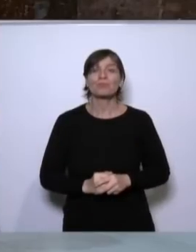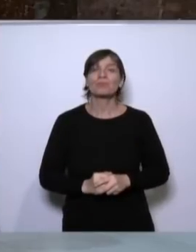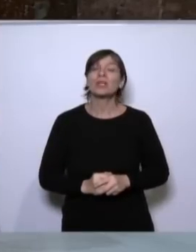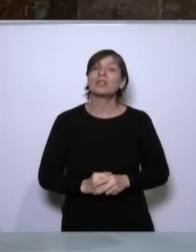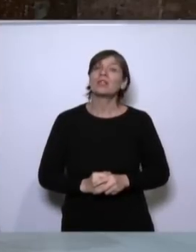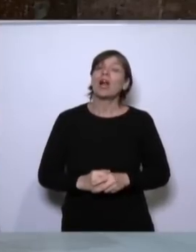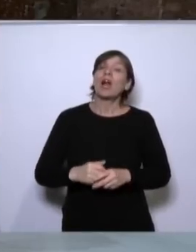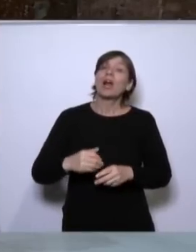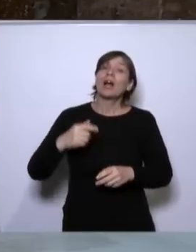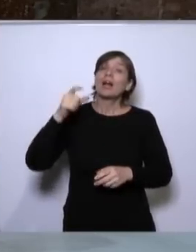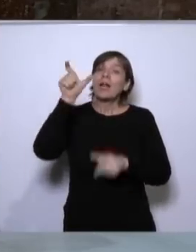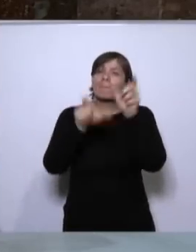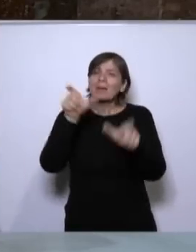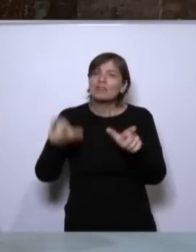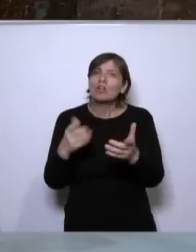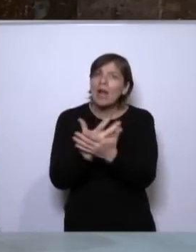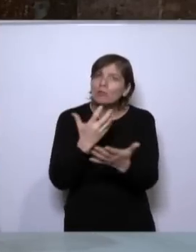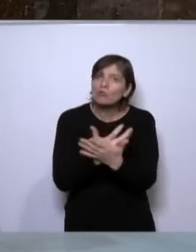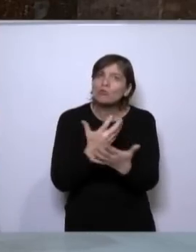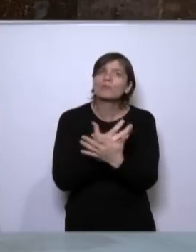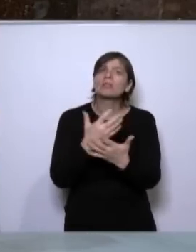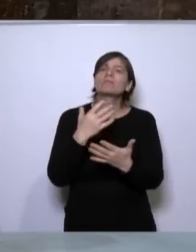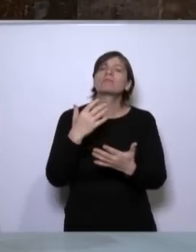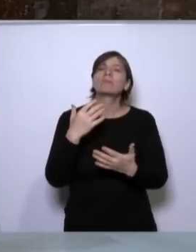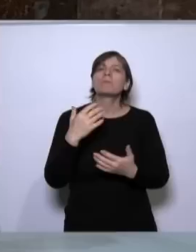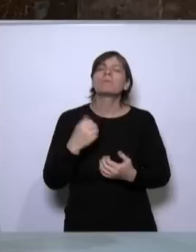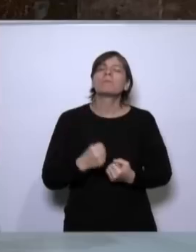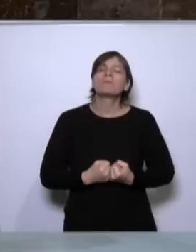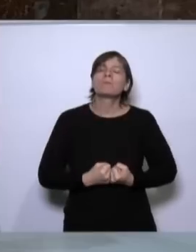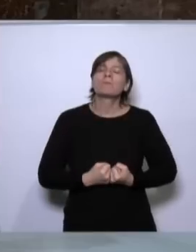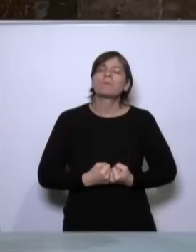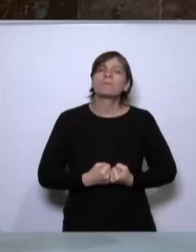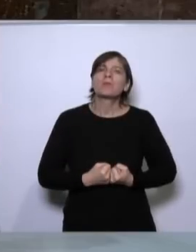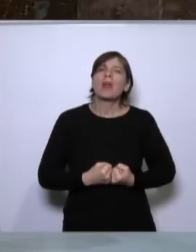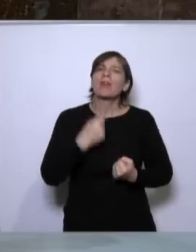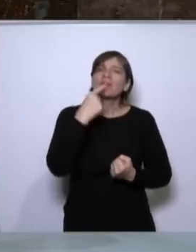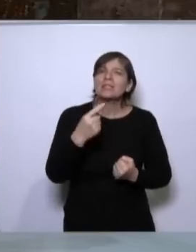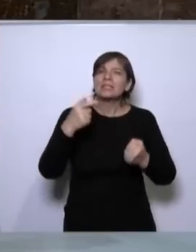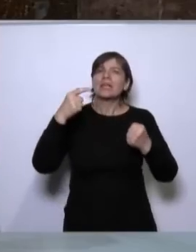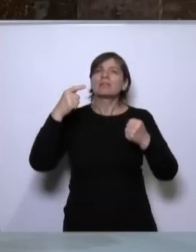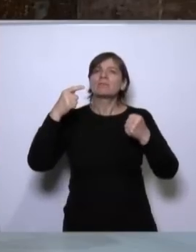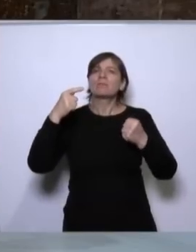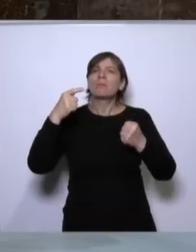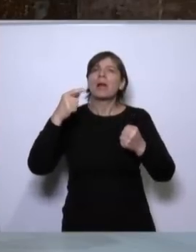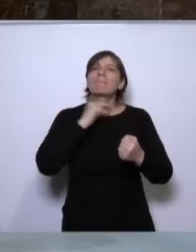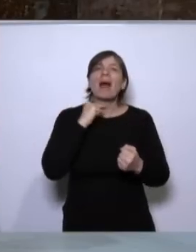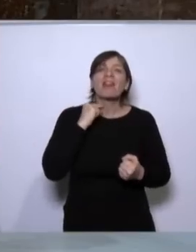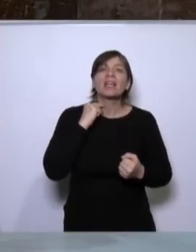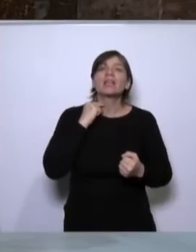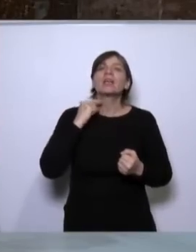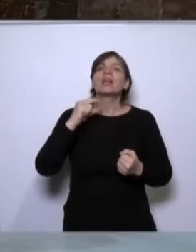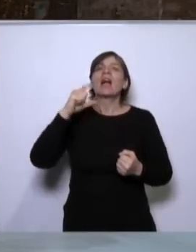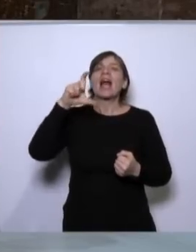Los mártires, dice un padre de la Iglesia, Clemente Prudencio, en una de sus obras,